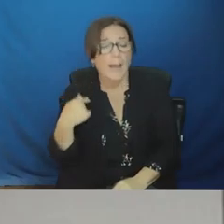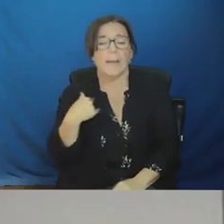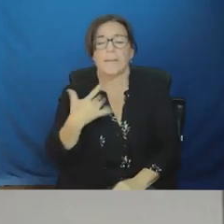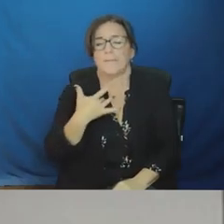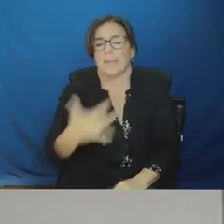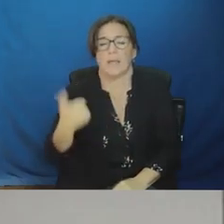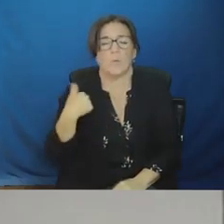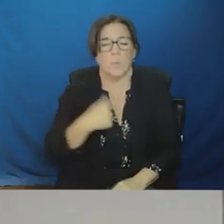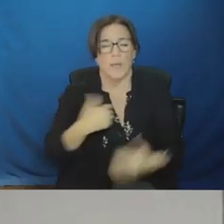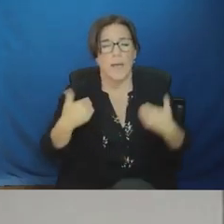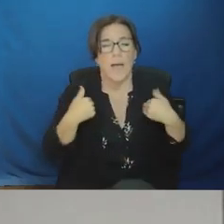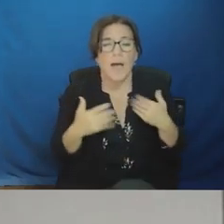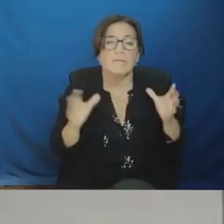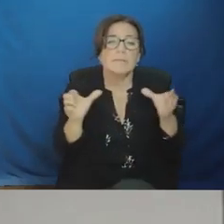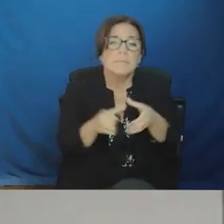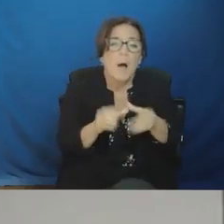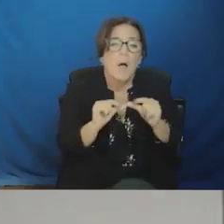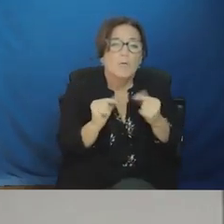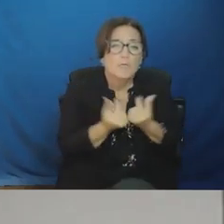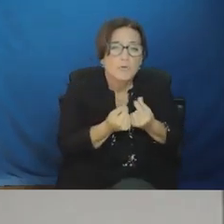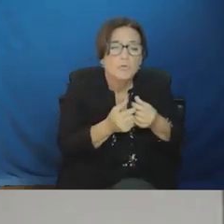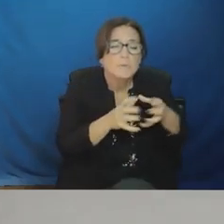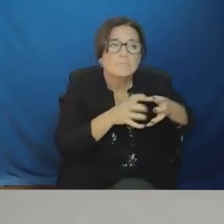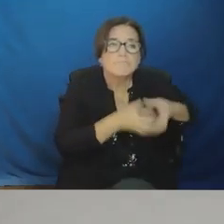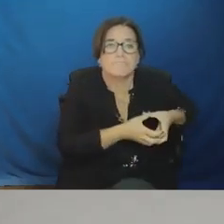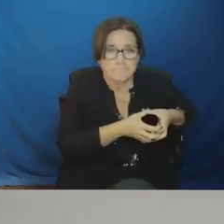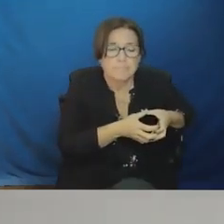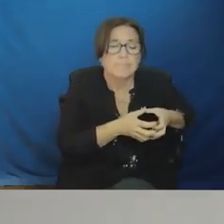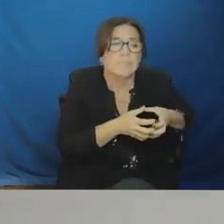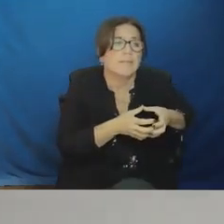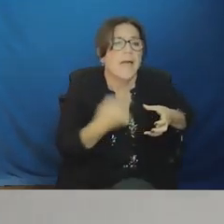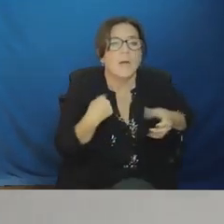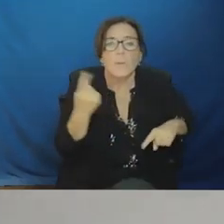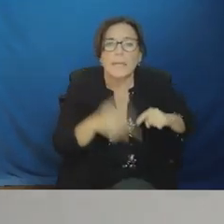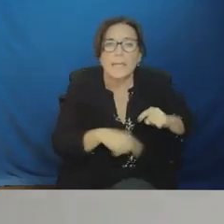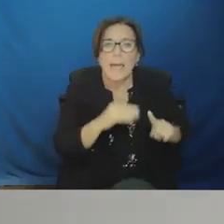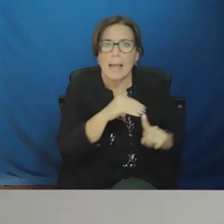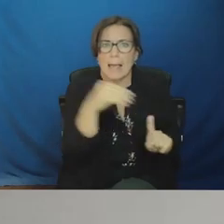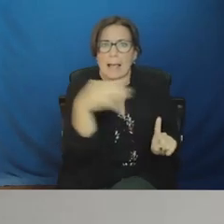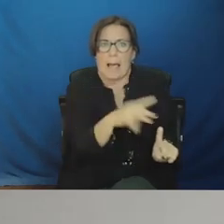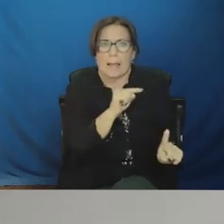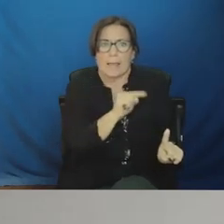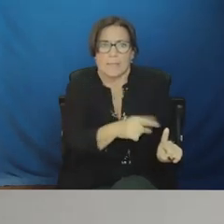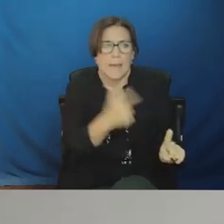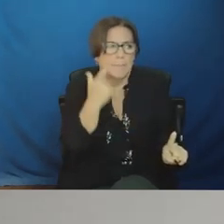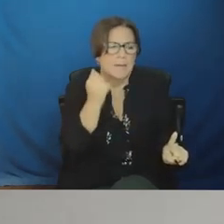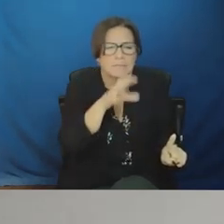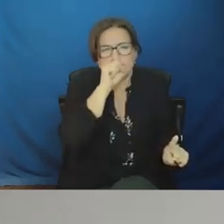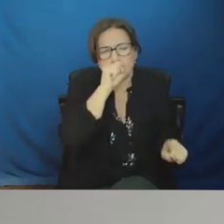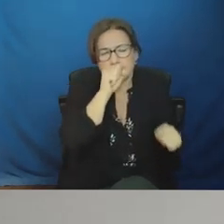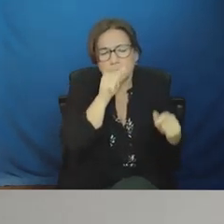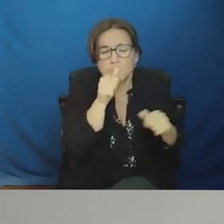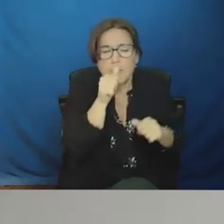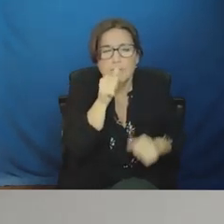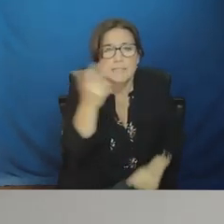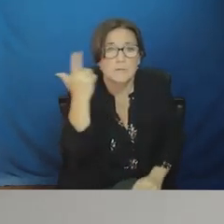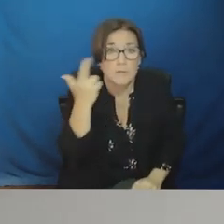menudo como tenemos los subgrupos más pequeños realmente no podemos decir qué está sucediendo